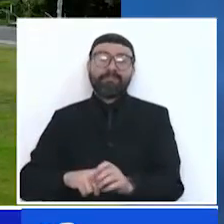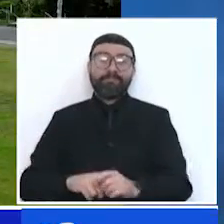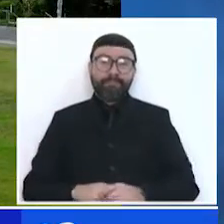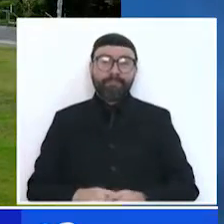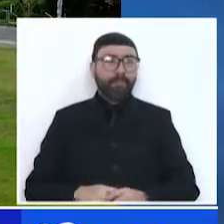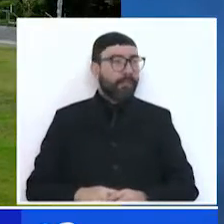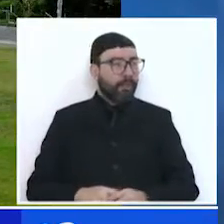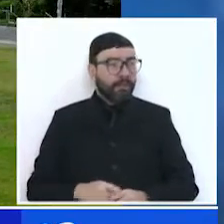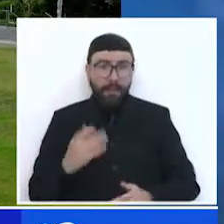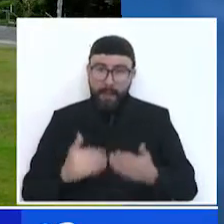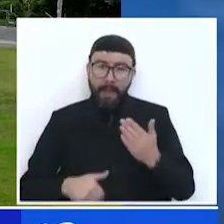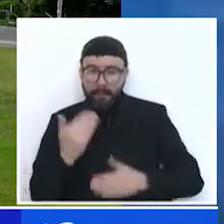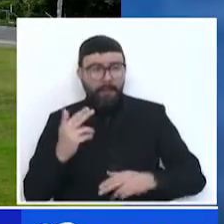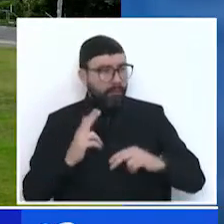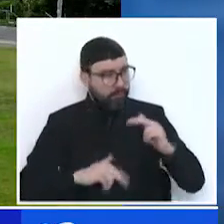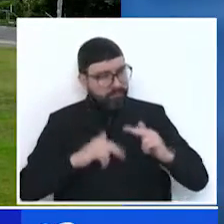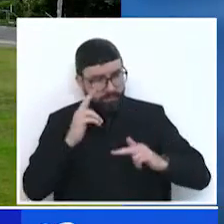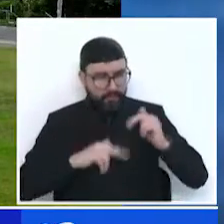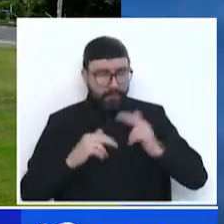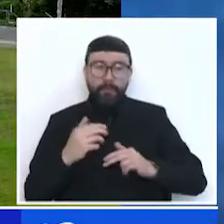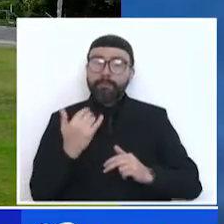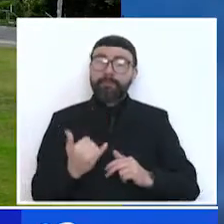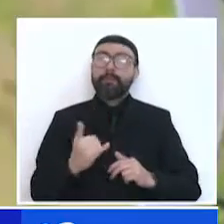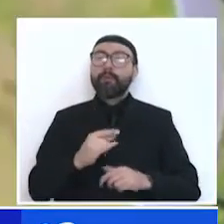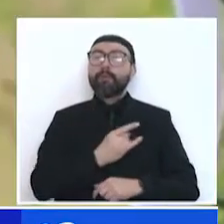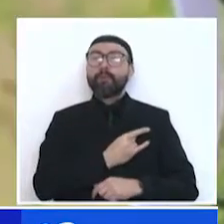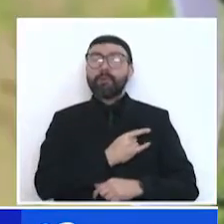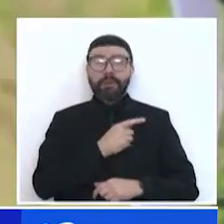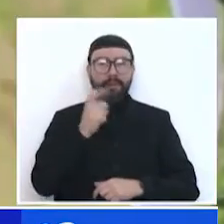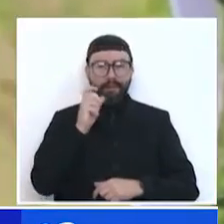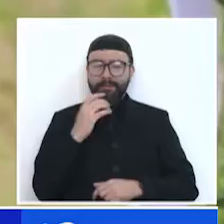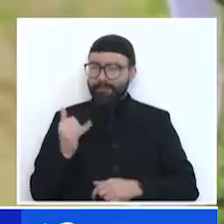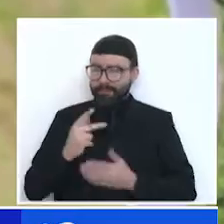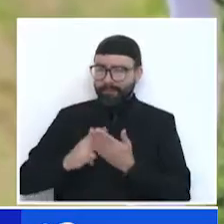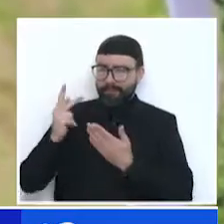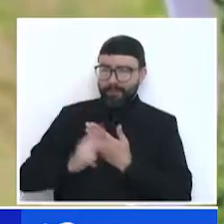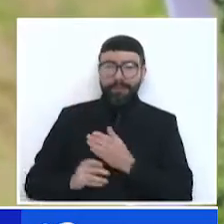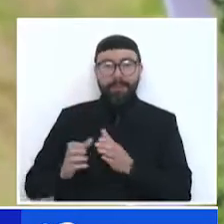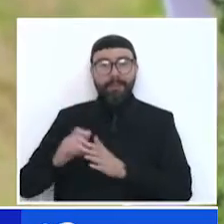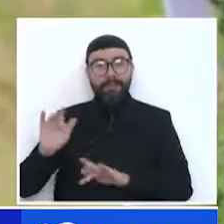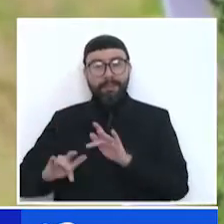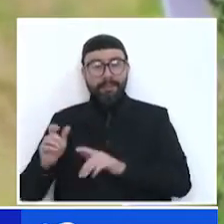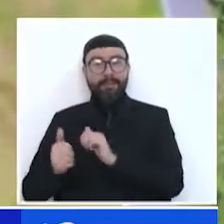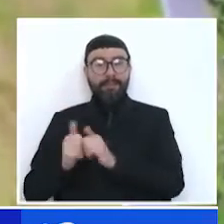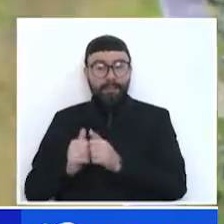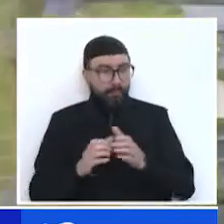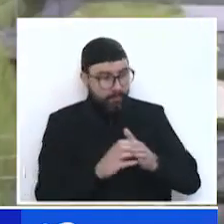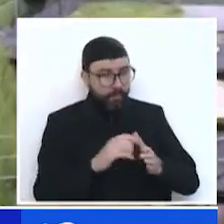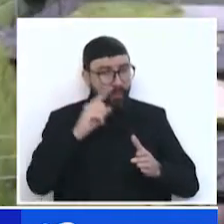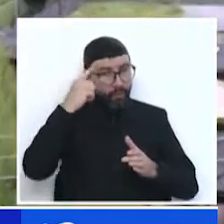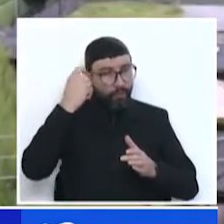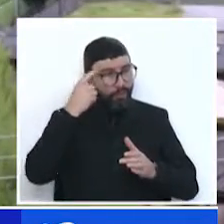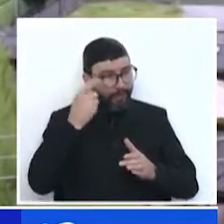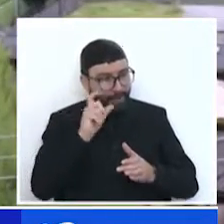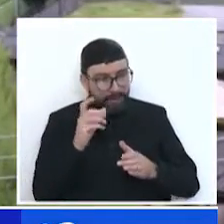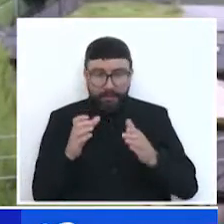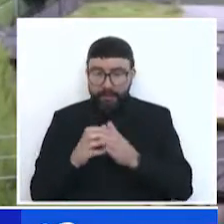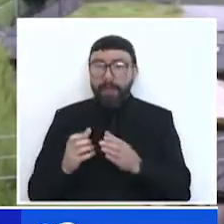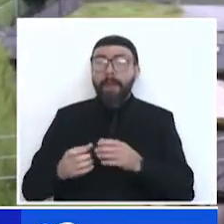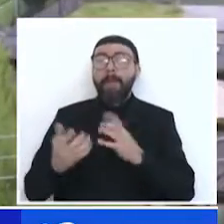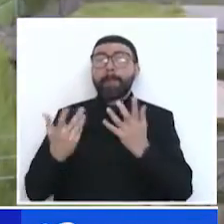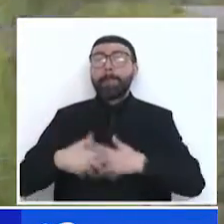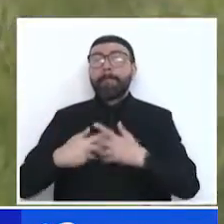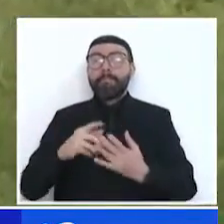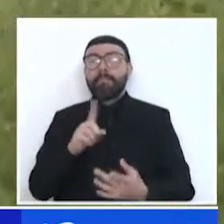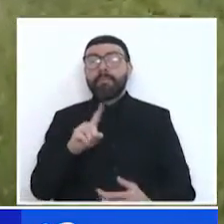Comenzaron las obras en el velódromo de la Universidad de Caldas, un proyecto de la Secretaría del Deporte, la Gobernación de Caldas, la empresa Su Suerte y el